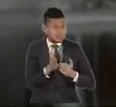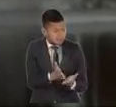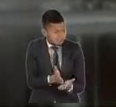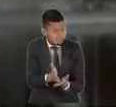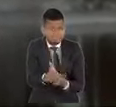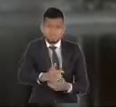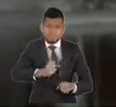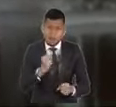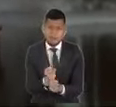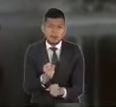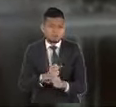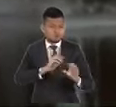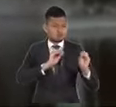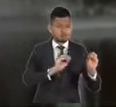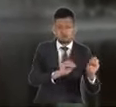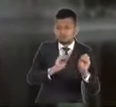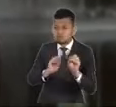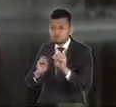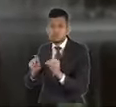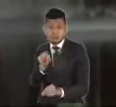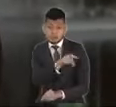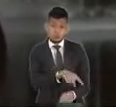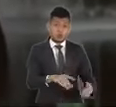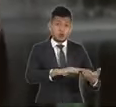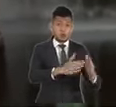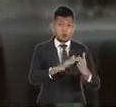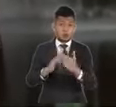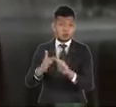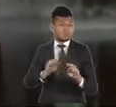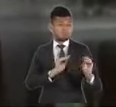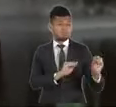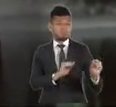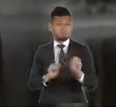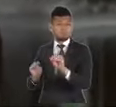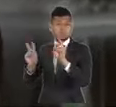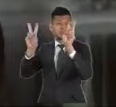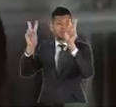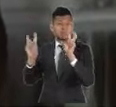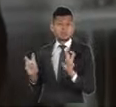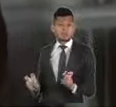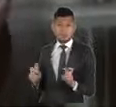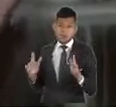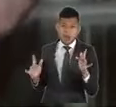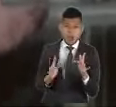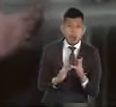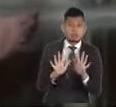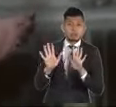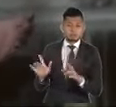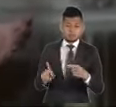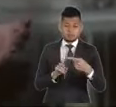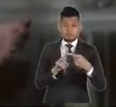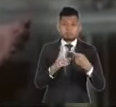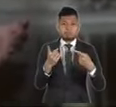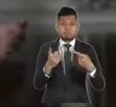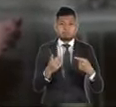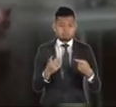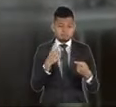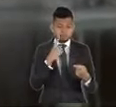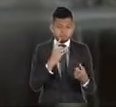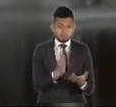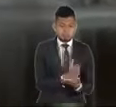la capacitación a las comunidades en temas relacionados a separación en la